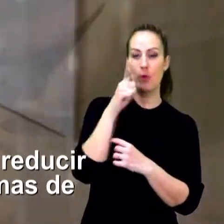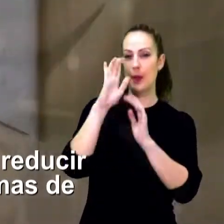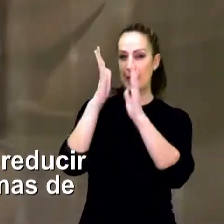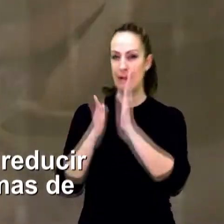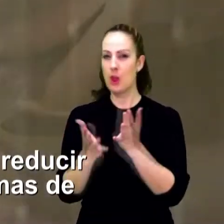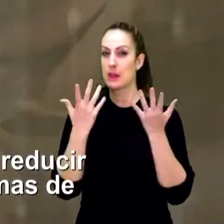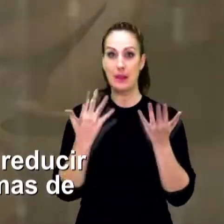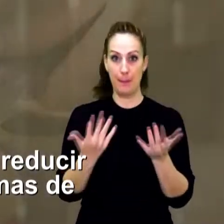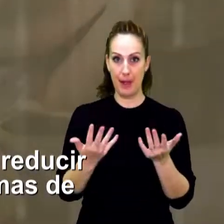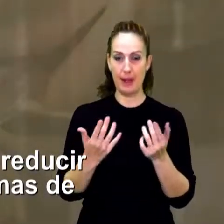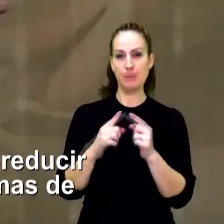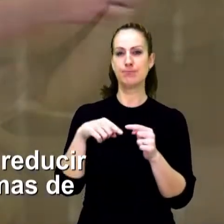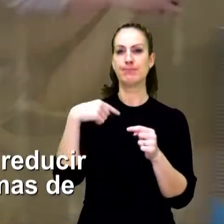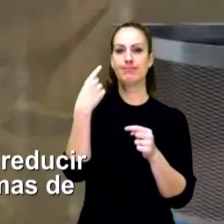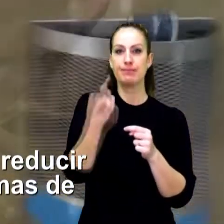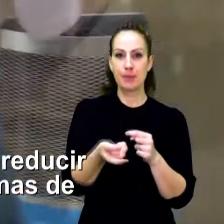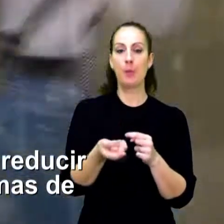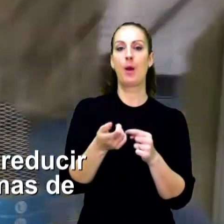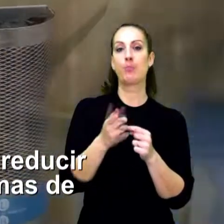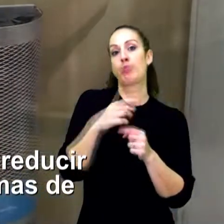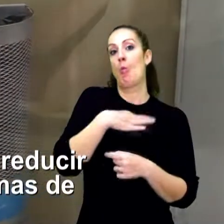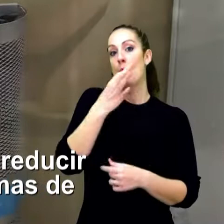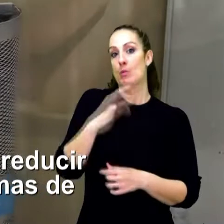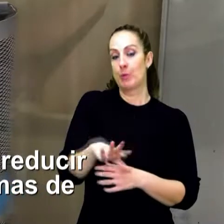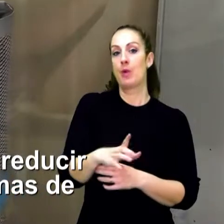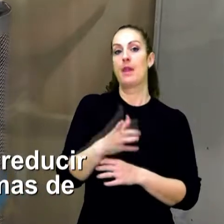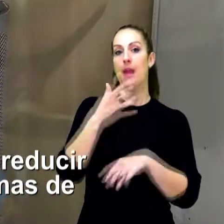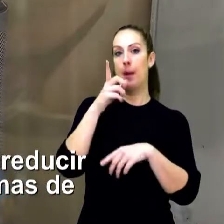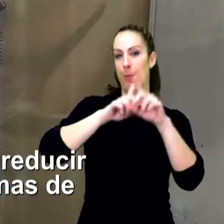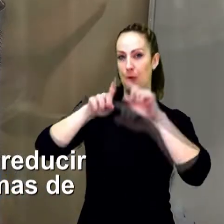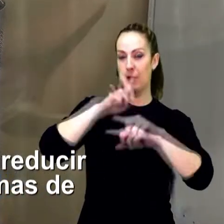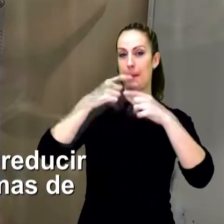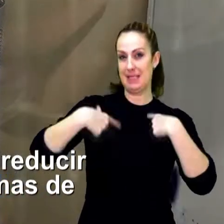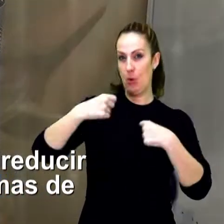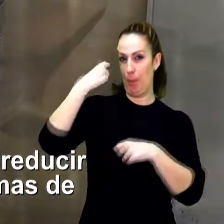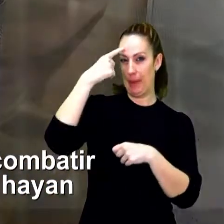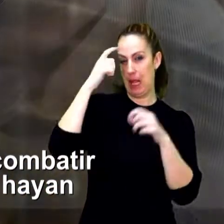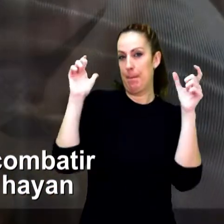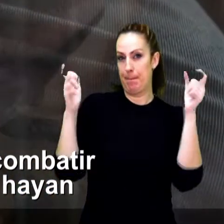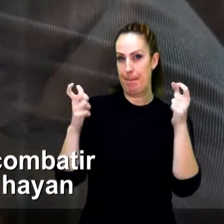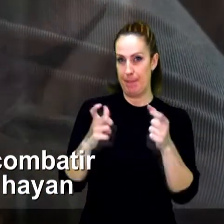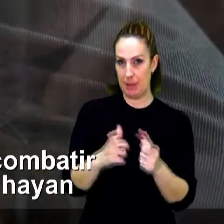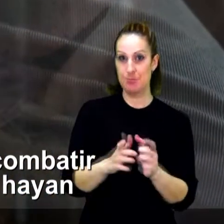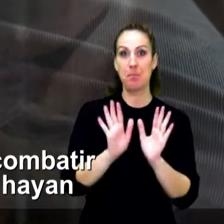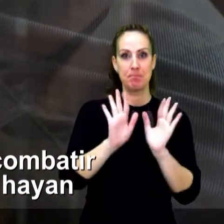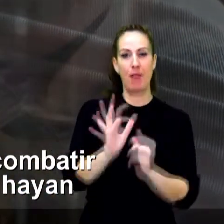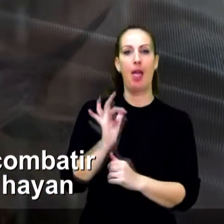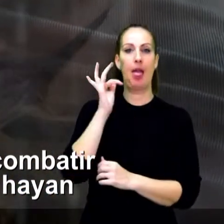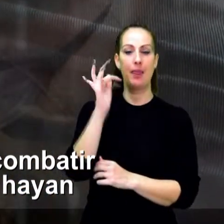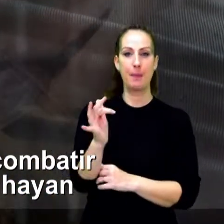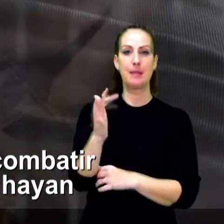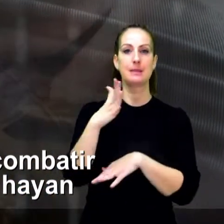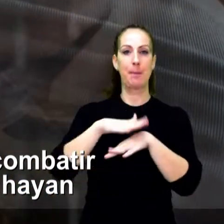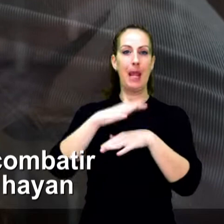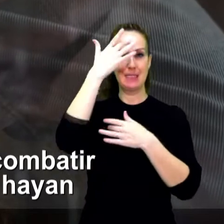e intervención actúa como prevención para reducir la probabilidad de que aparezcan problemas de salud mental, pero al